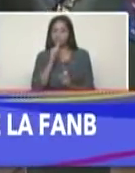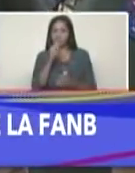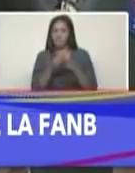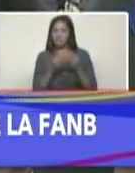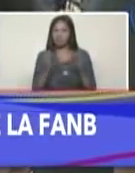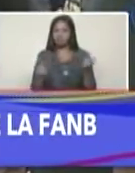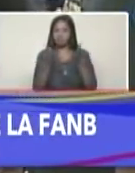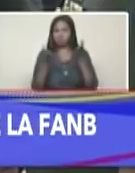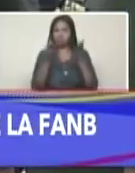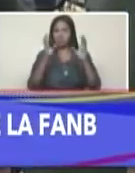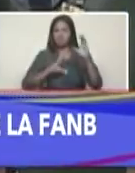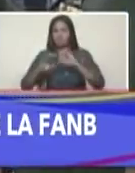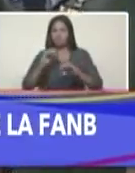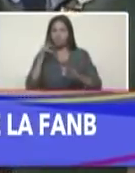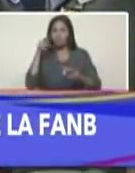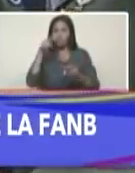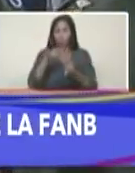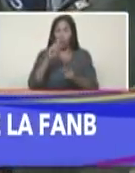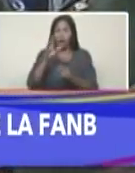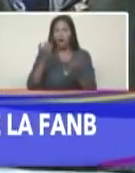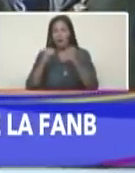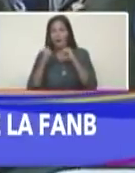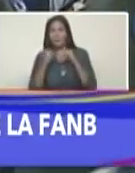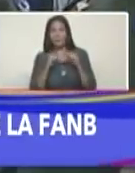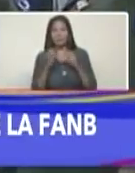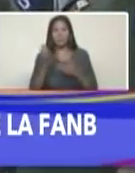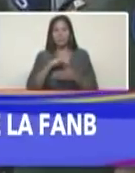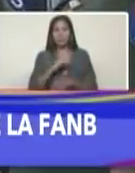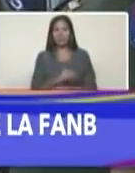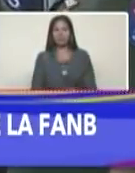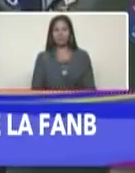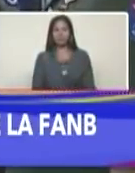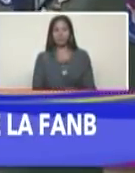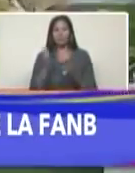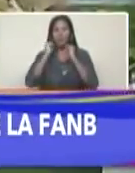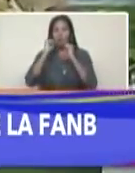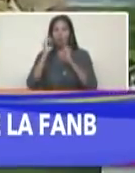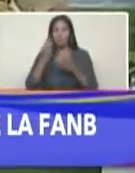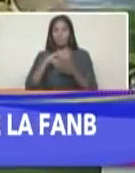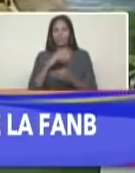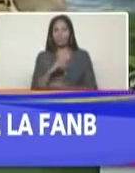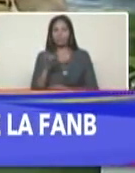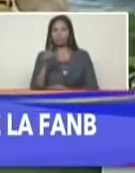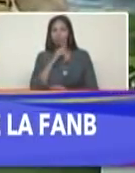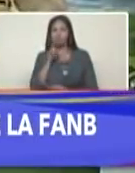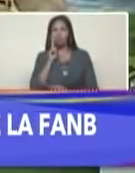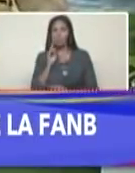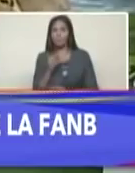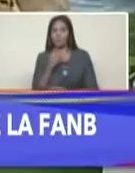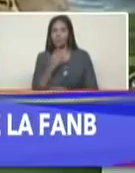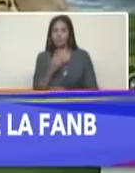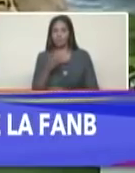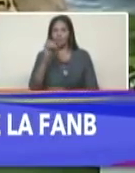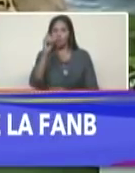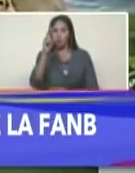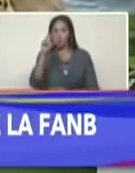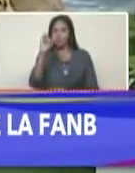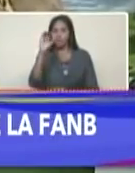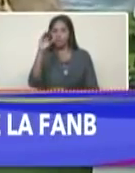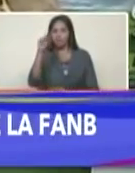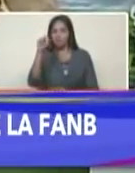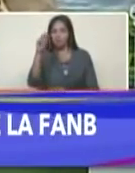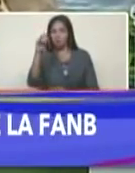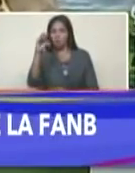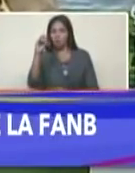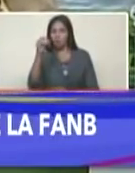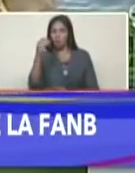innovador, del científico a la práctica, a los logros. Esto lo llamamos Orinoco, para hacerle